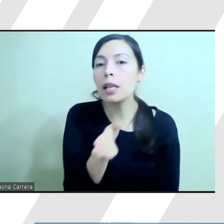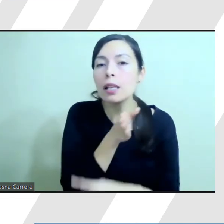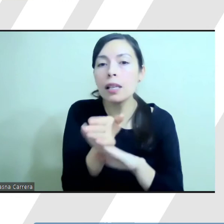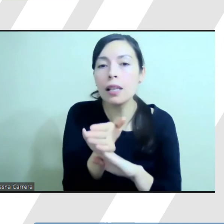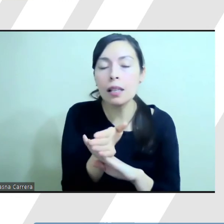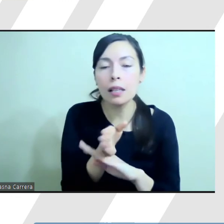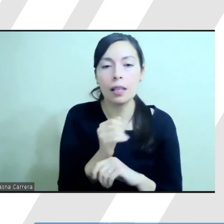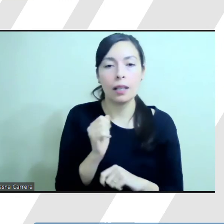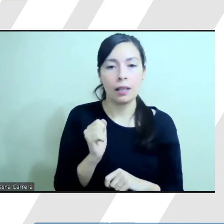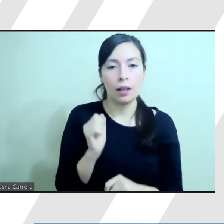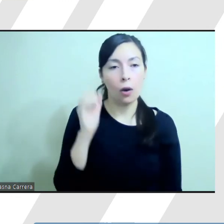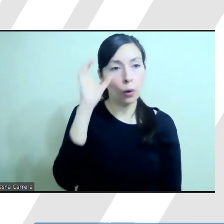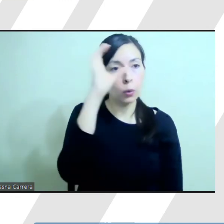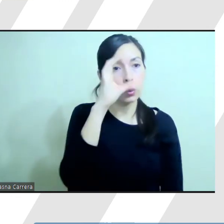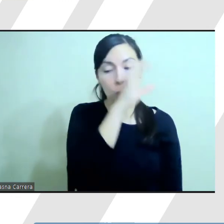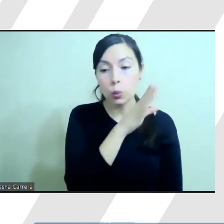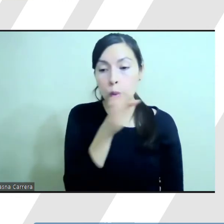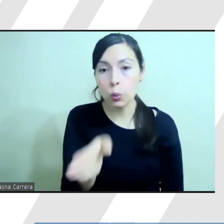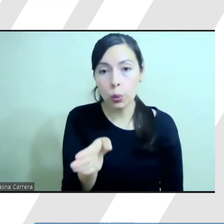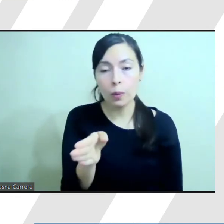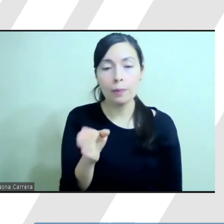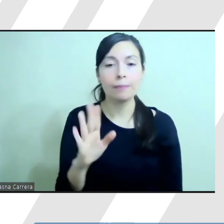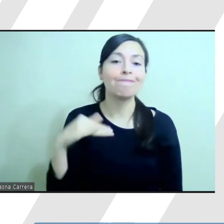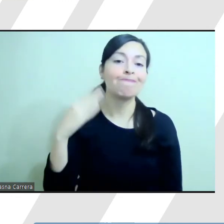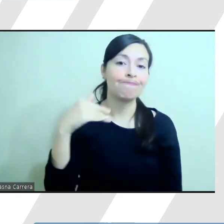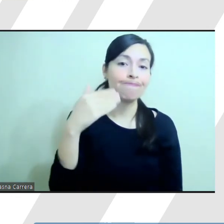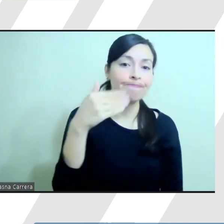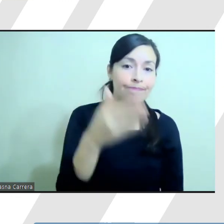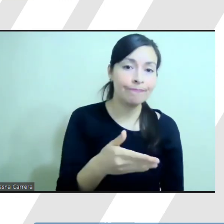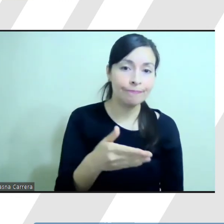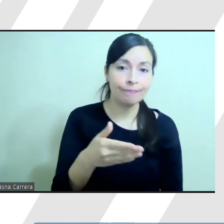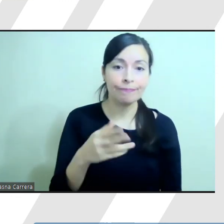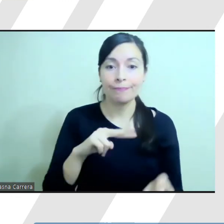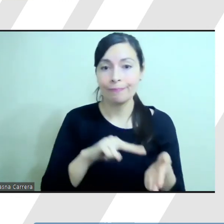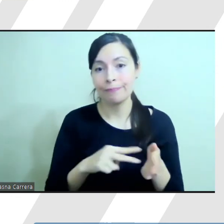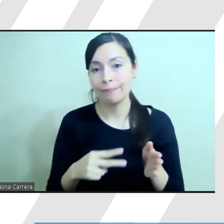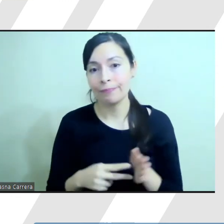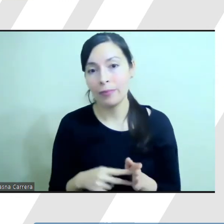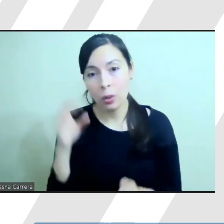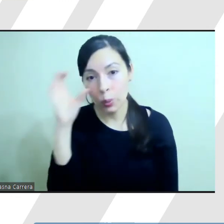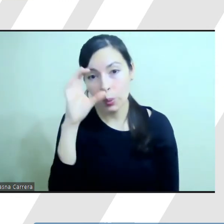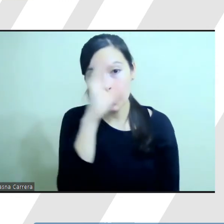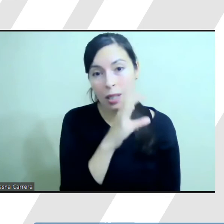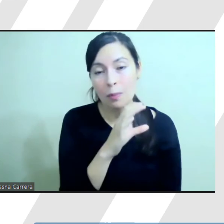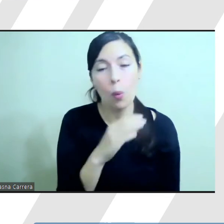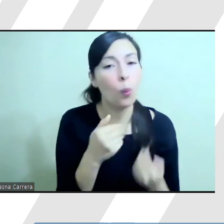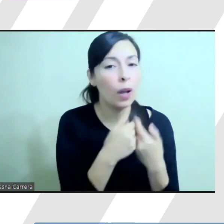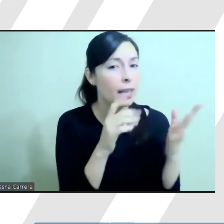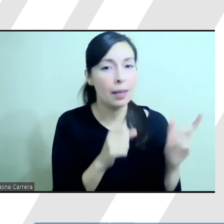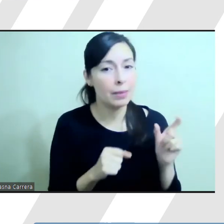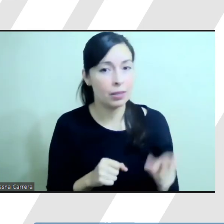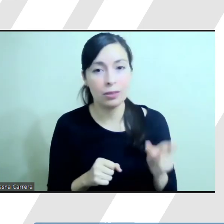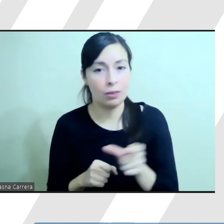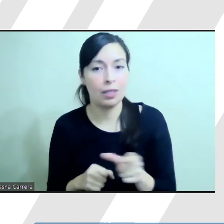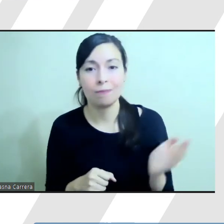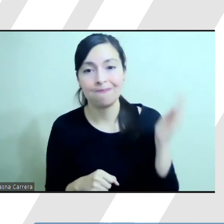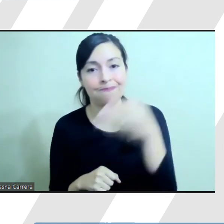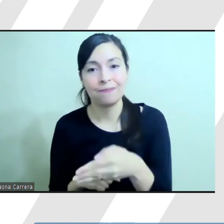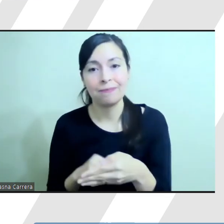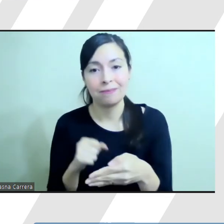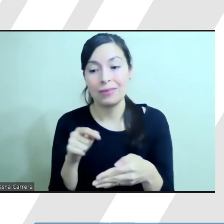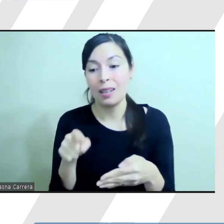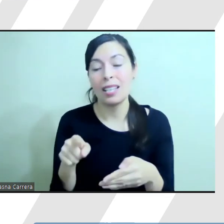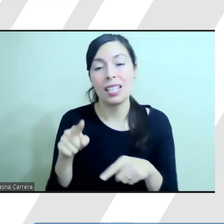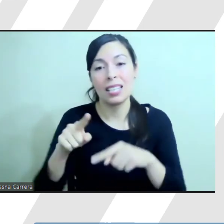organizar tours a Monturaqui, el día de mañana vemos con que empieza a haber turismo informal y hacer todo tipo de cosas en el terreno